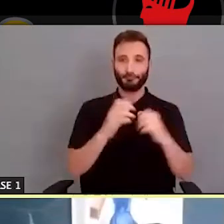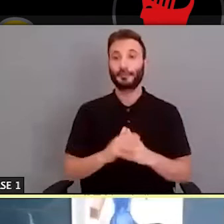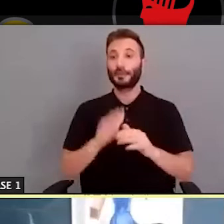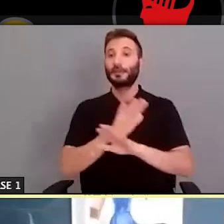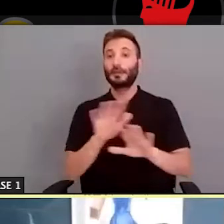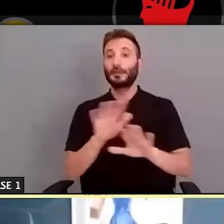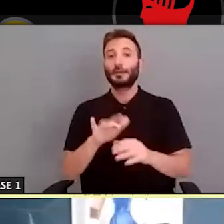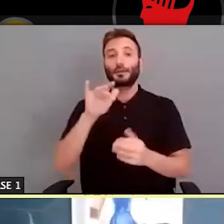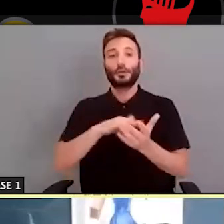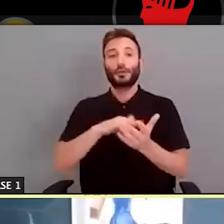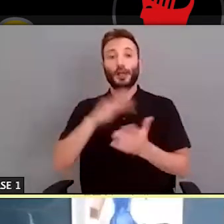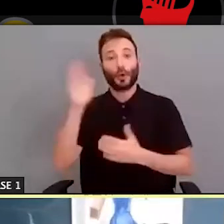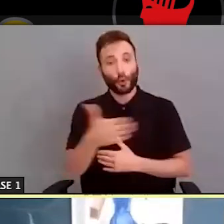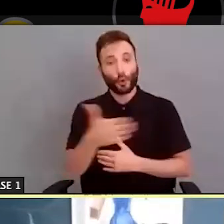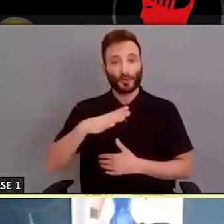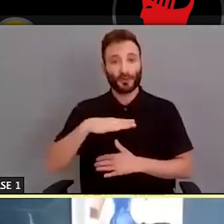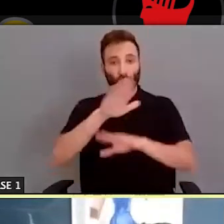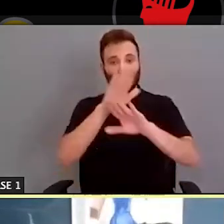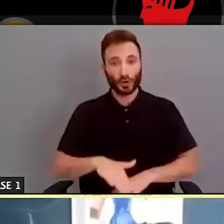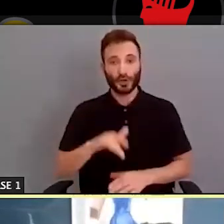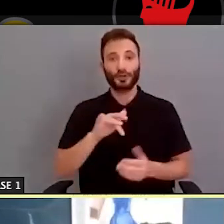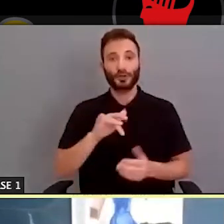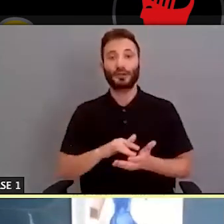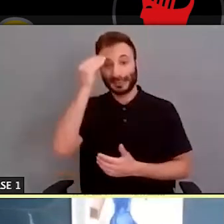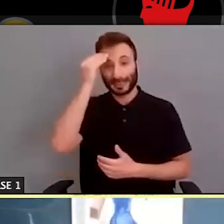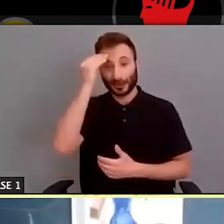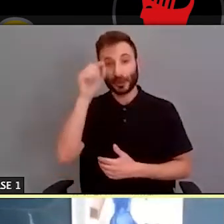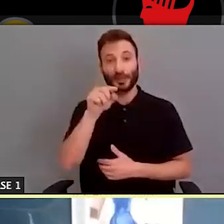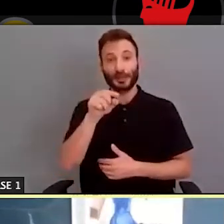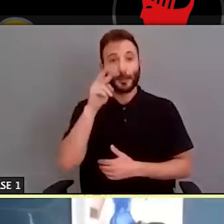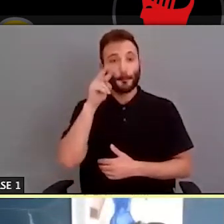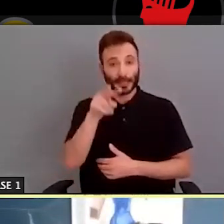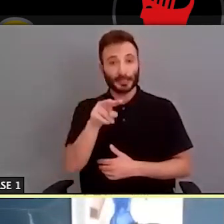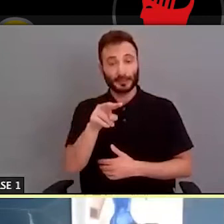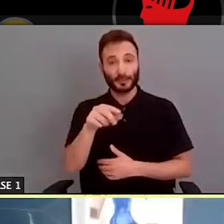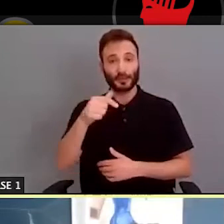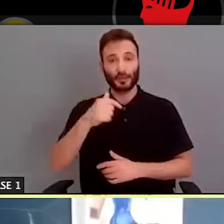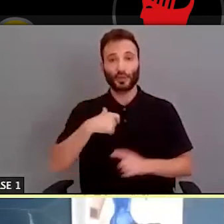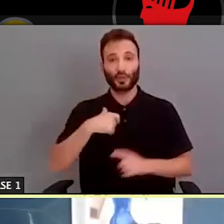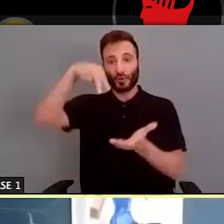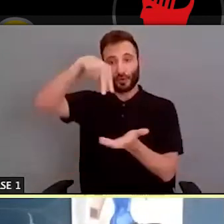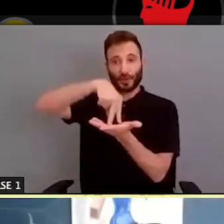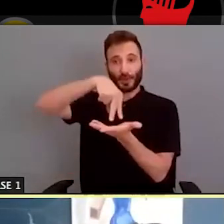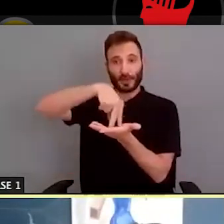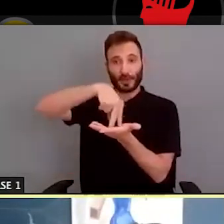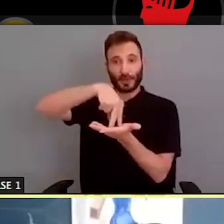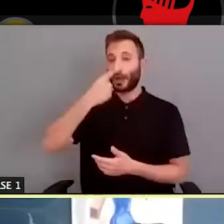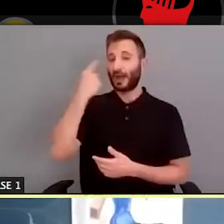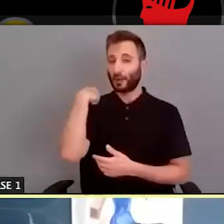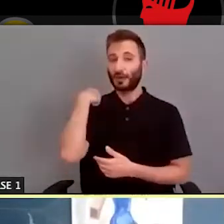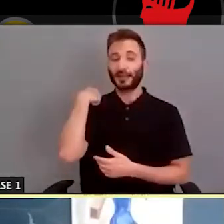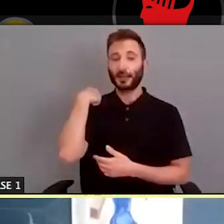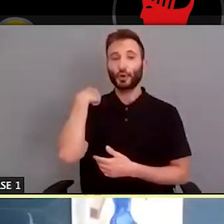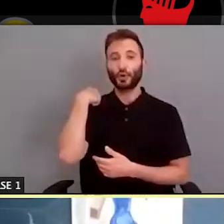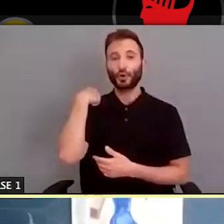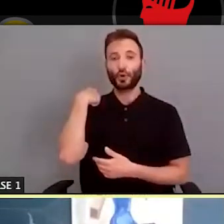por favor, la última diapositiva, creo. Pues como veis, yo estoy aquí, estuve el año pasado,